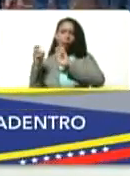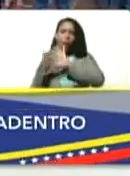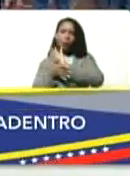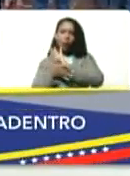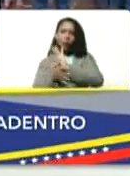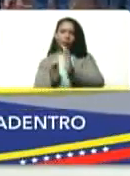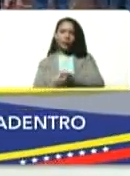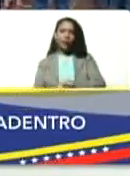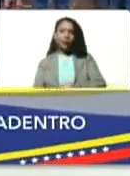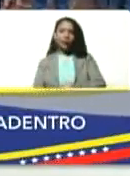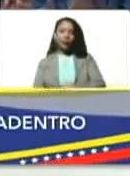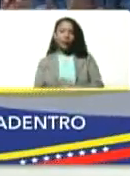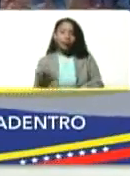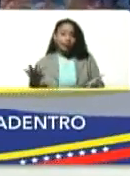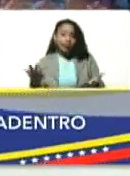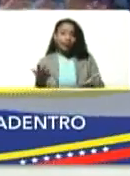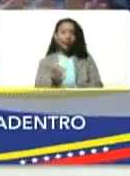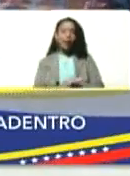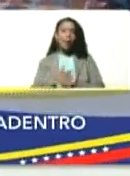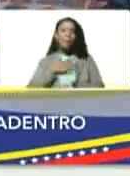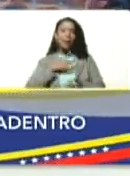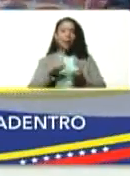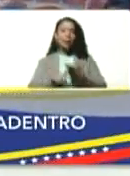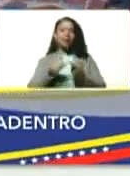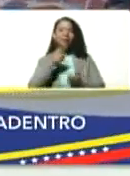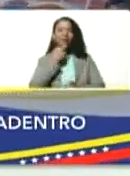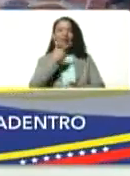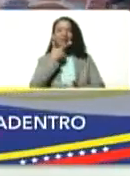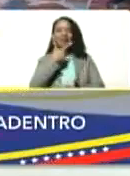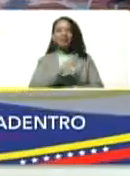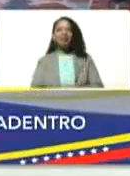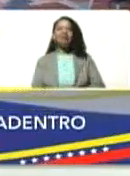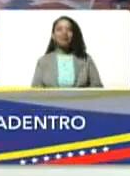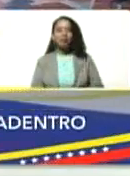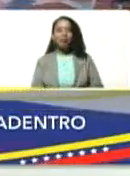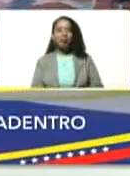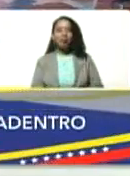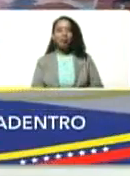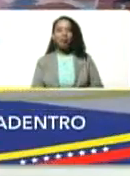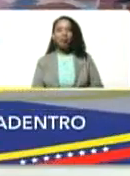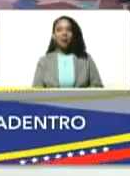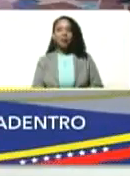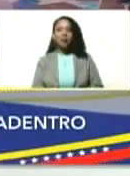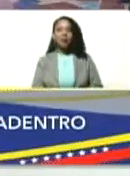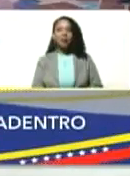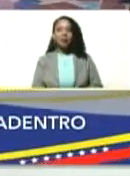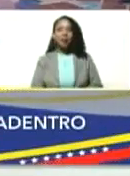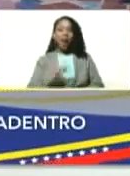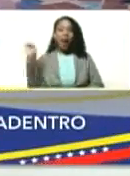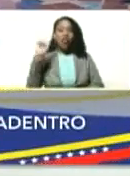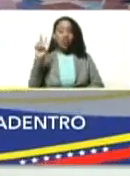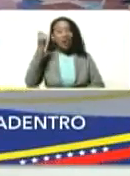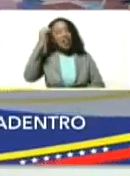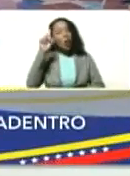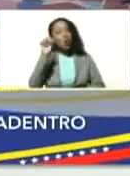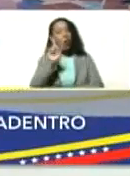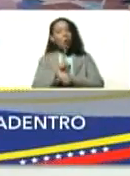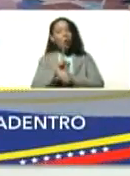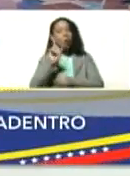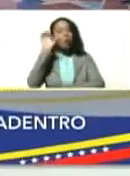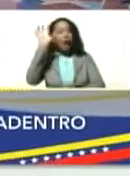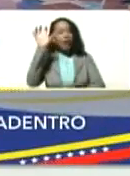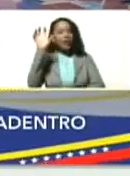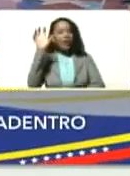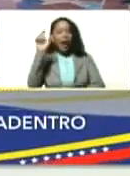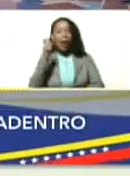¿Ah? Silita la bonita. ¿Ah? Venezuela creo que es el único país que aún